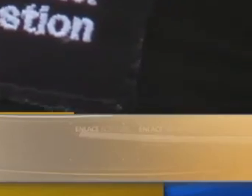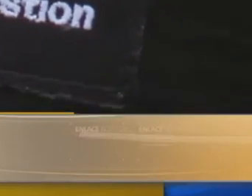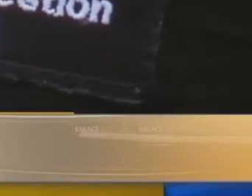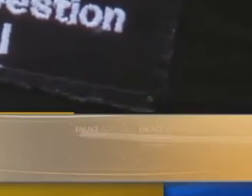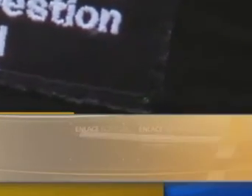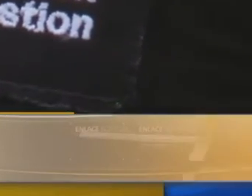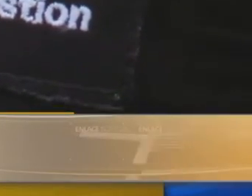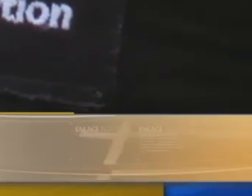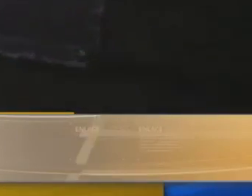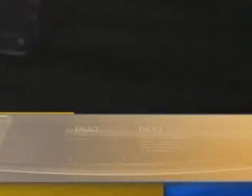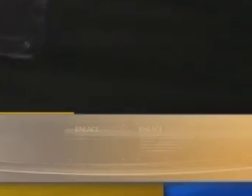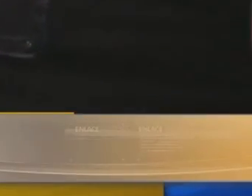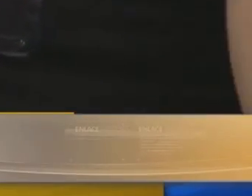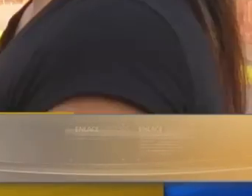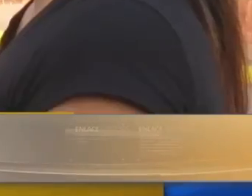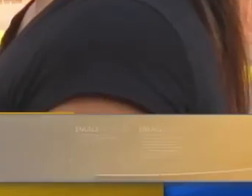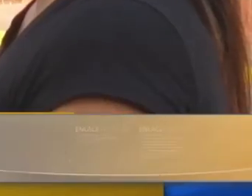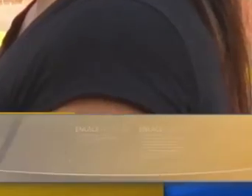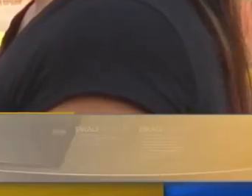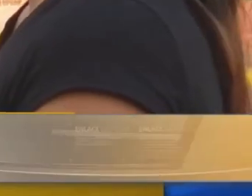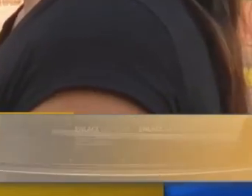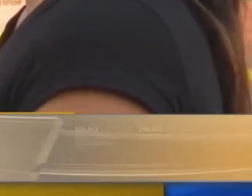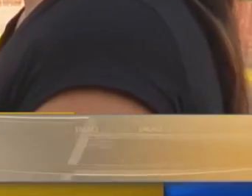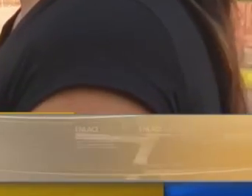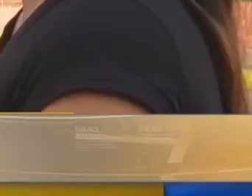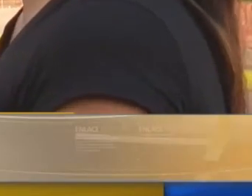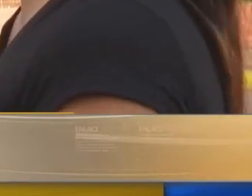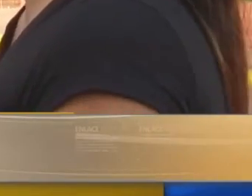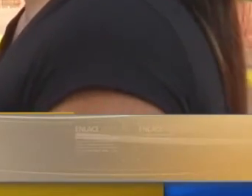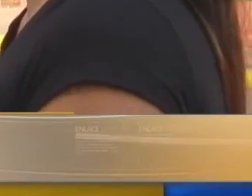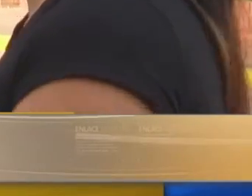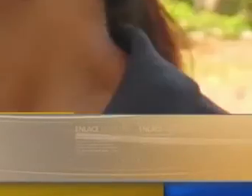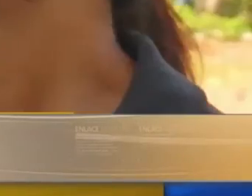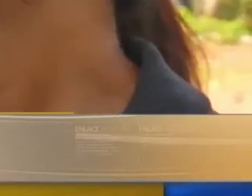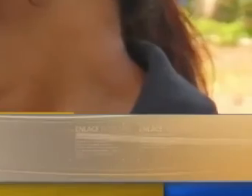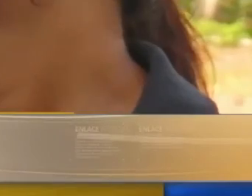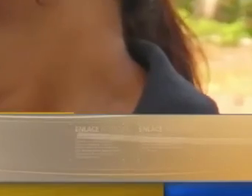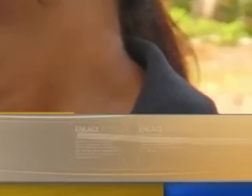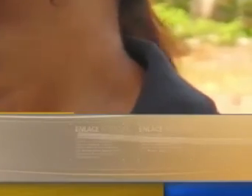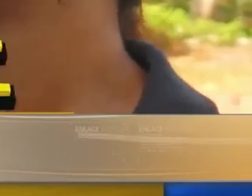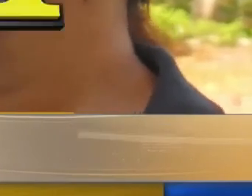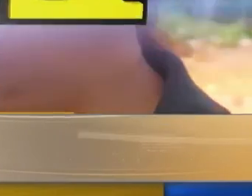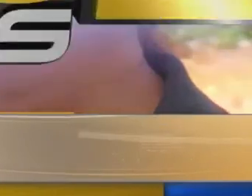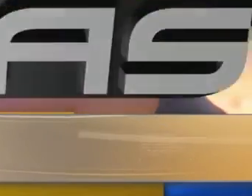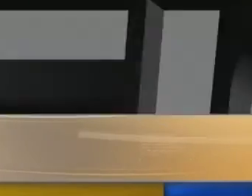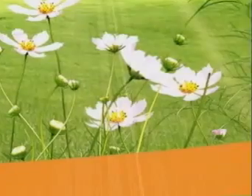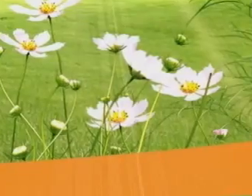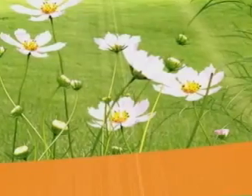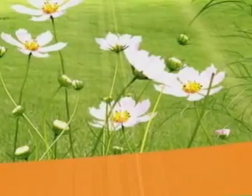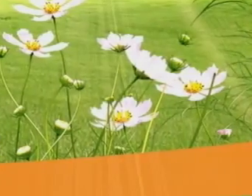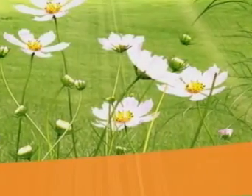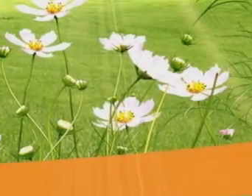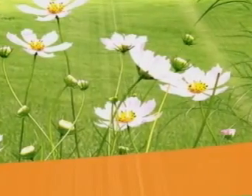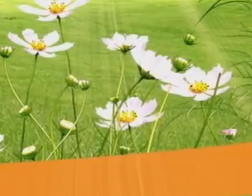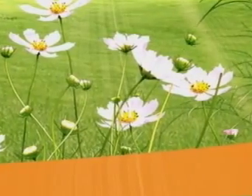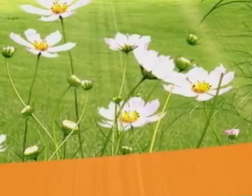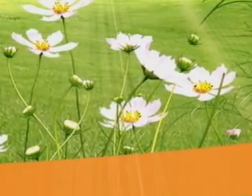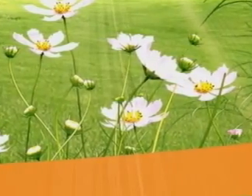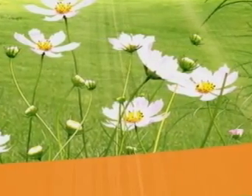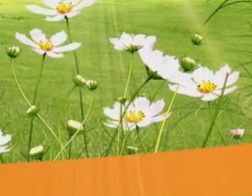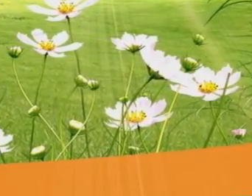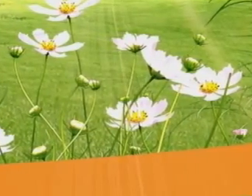en las carreras técnicas y tecnológicas de la institución educativa y aprovechen las becas que ofrece la administración municipal. Con el patrocinio